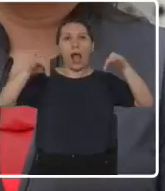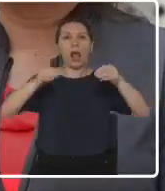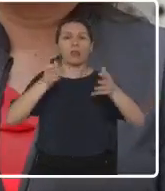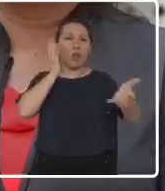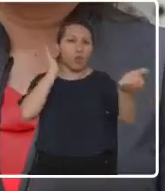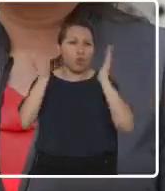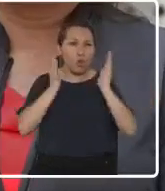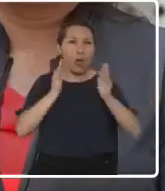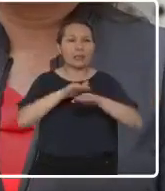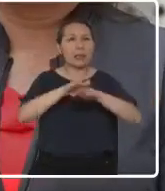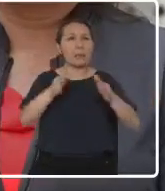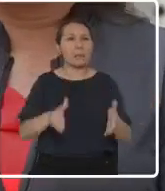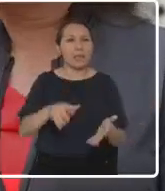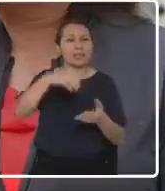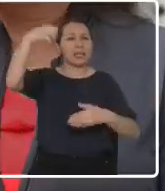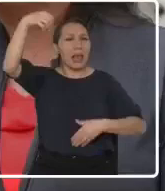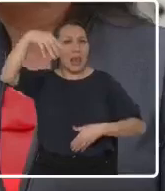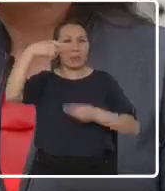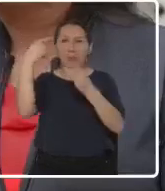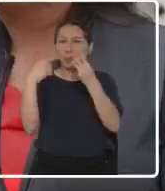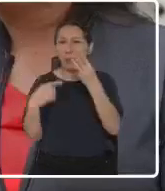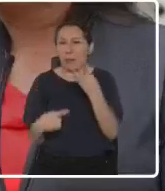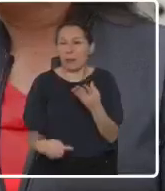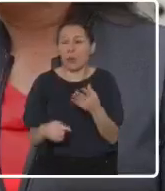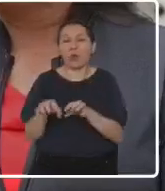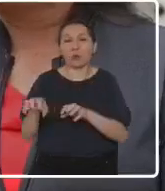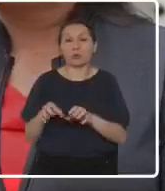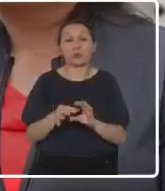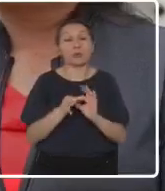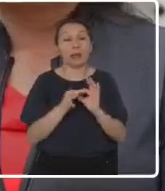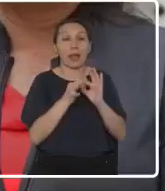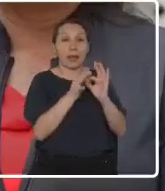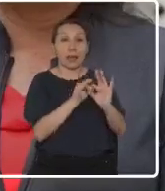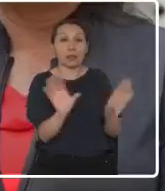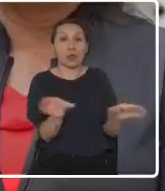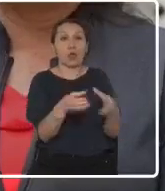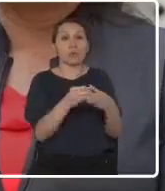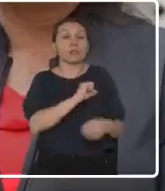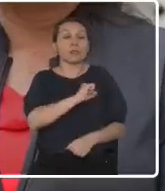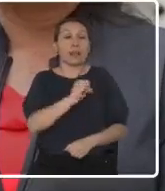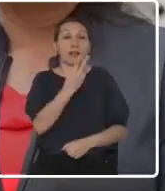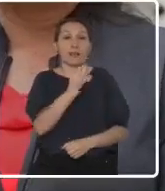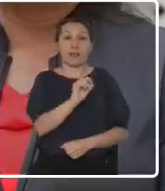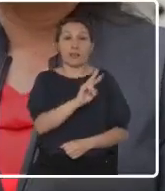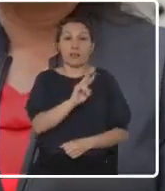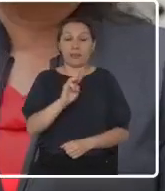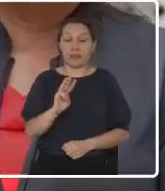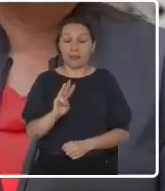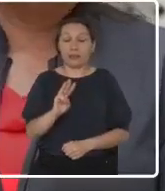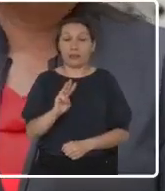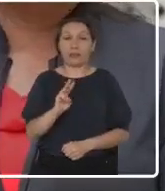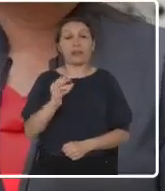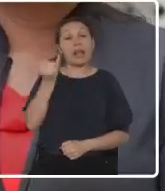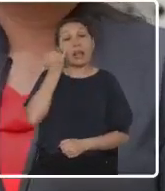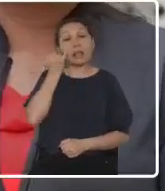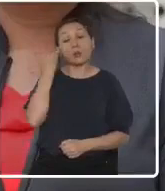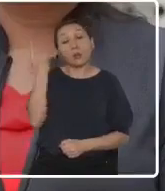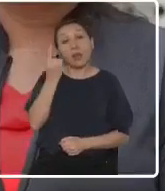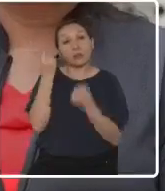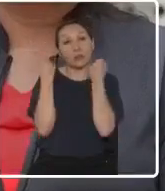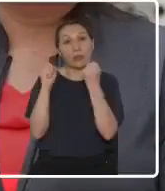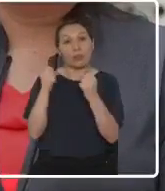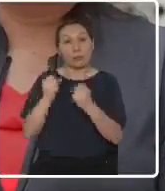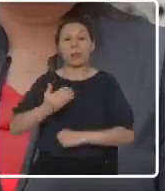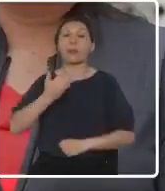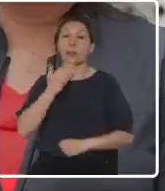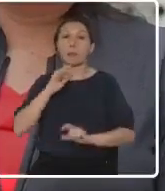toallas, basureros, mesas de centro, lámparas, entre otros bienes. Le quiero agradecer a la Corporación Santiago 2023, al Instituto Nacional del Deporte